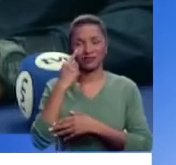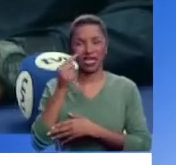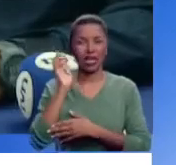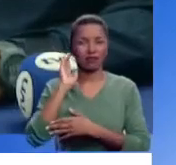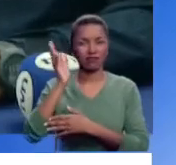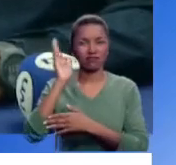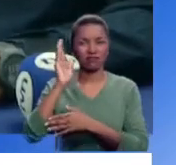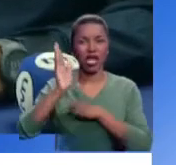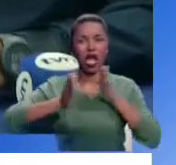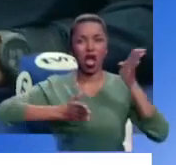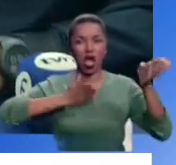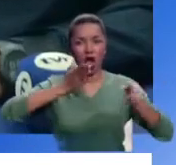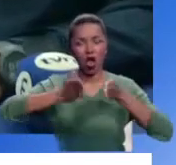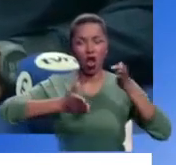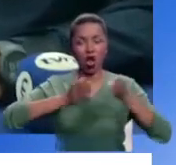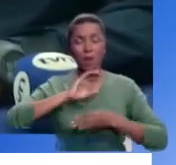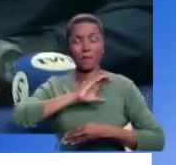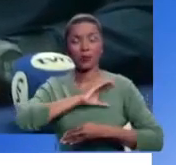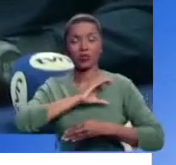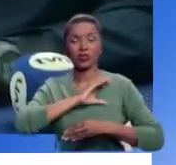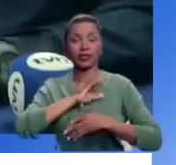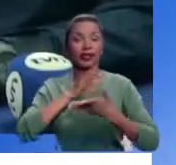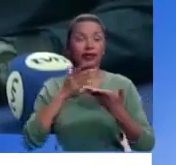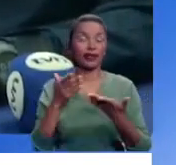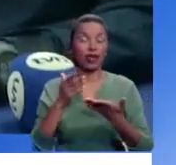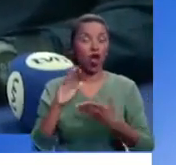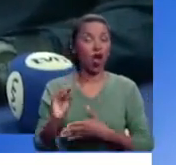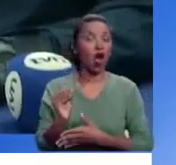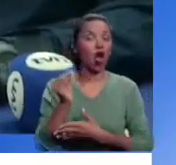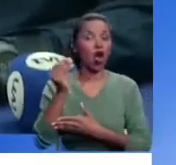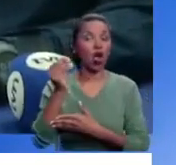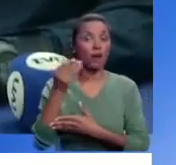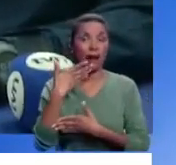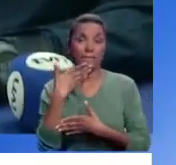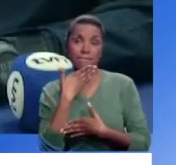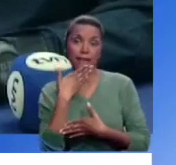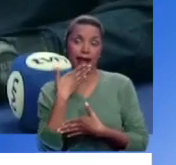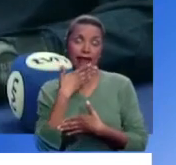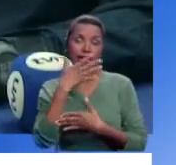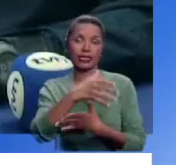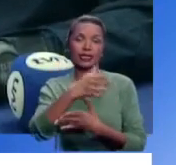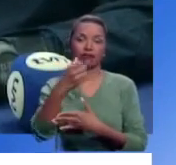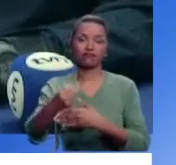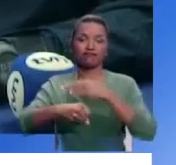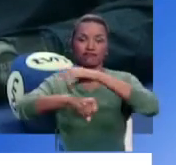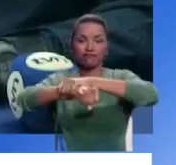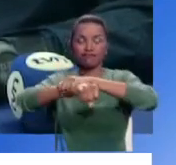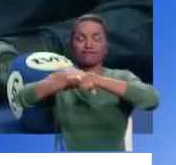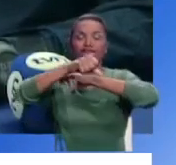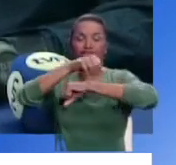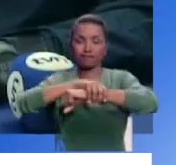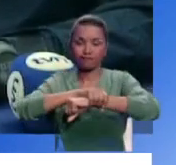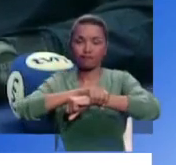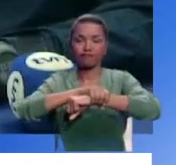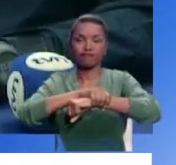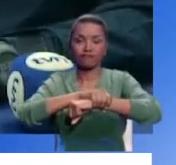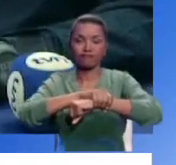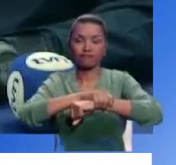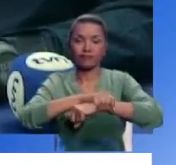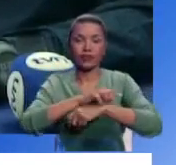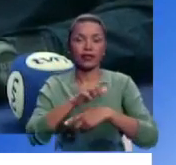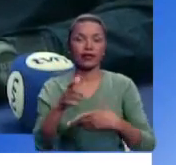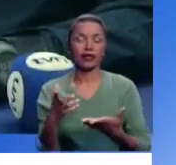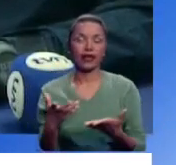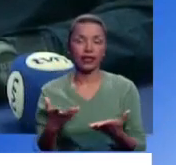desarrolla a esta hora en la provincia de Colón, cuando la policía y el Ministerio Público han dado a conocer de la aprehensión de varios menores que